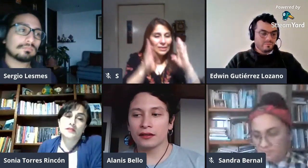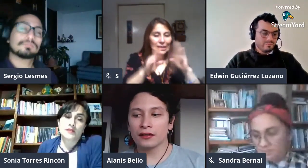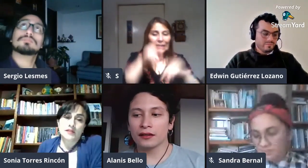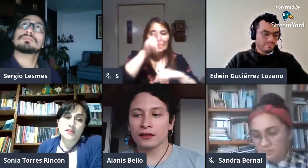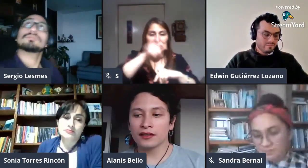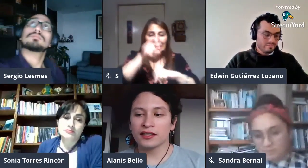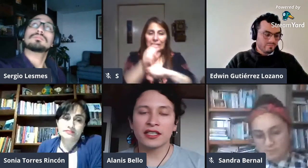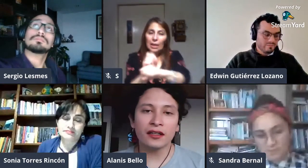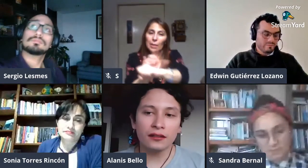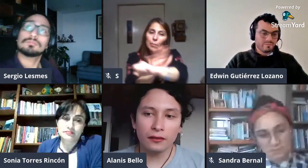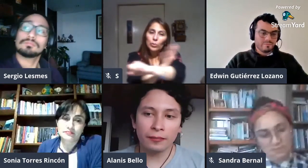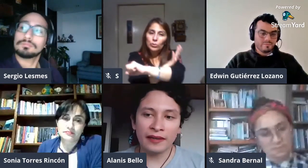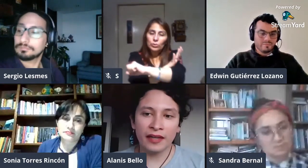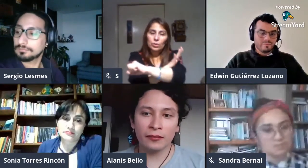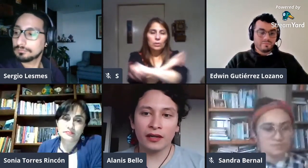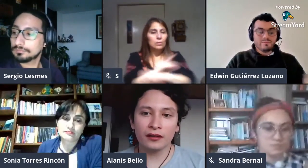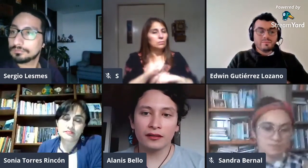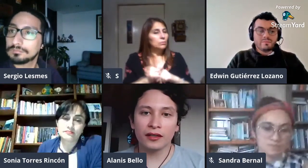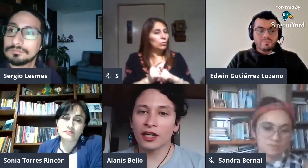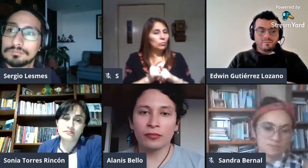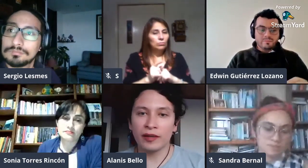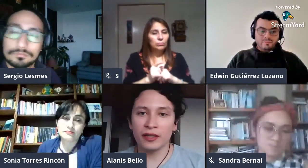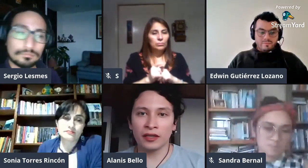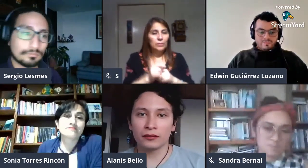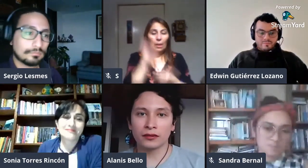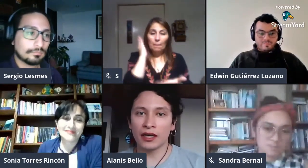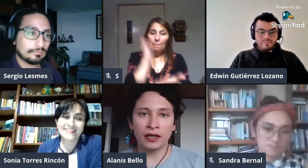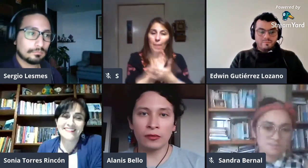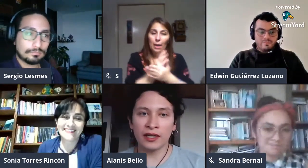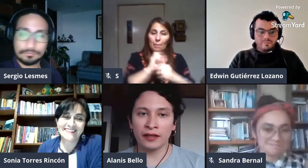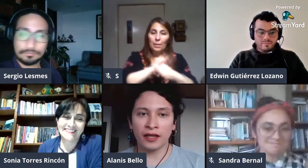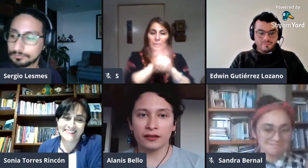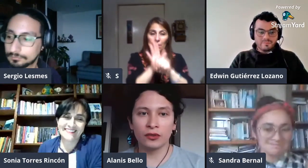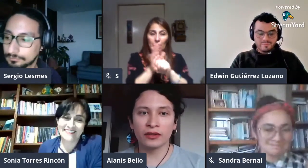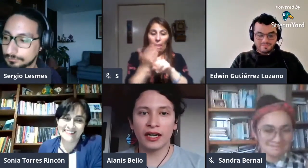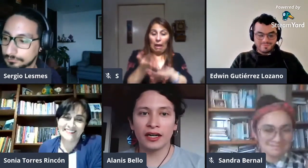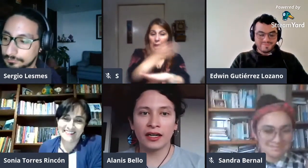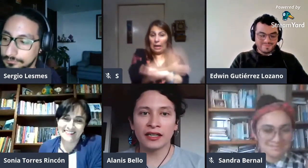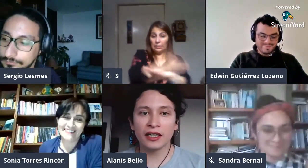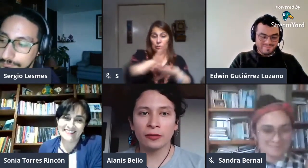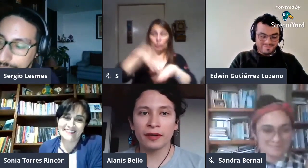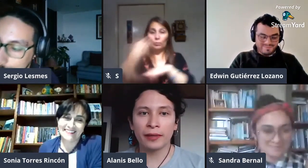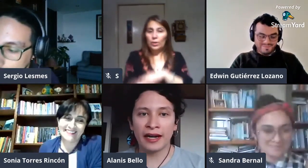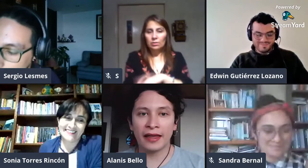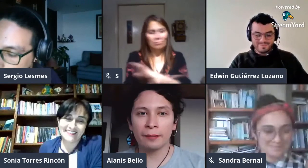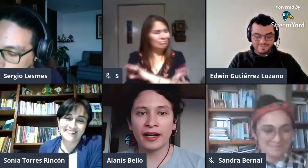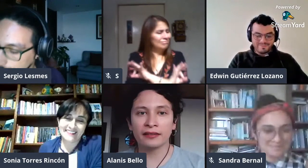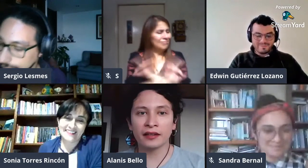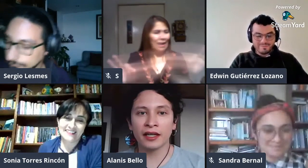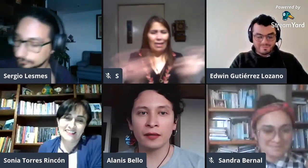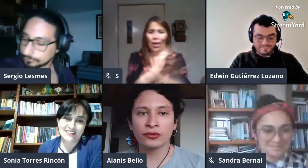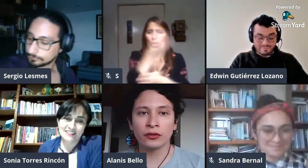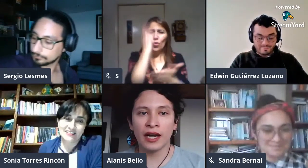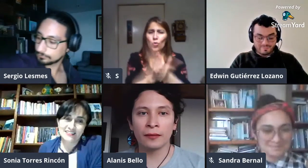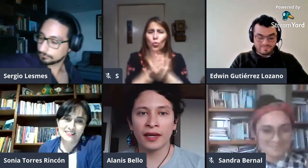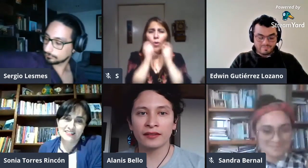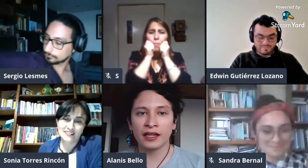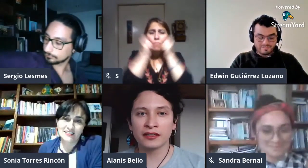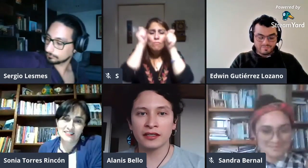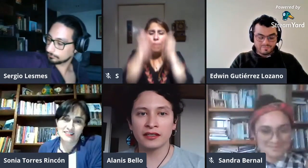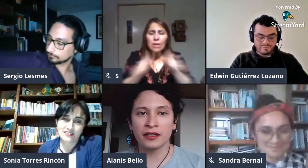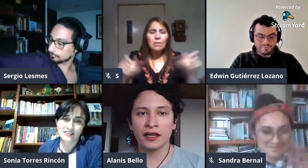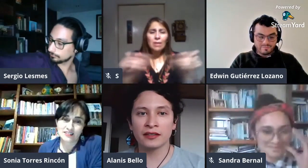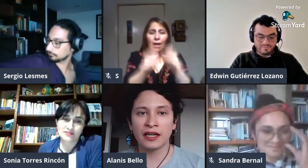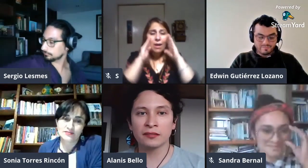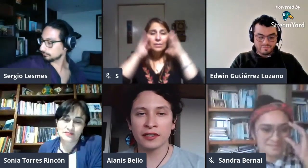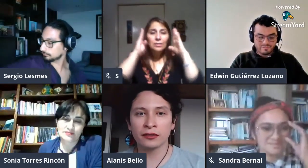emocionales sin pandemia ni con pandemia. O sea, la humanidad nunca ha estado preparada para atender emocionalmente